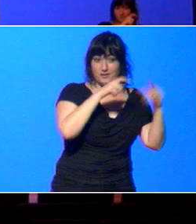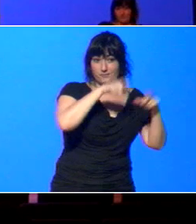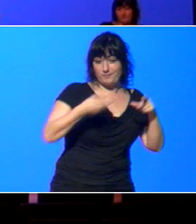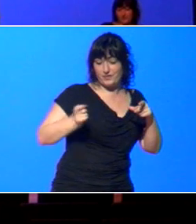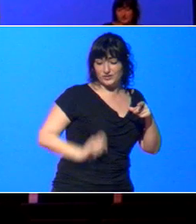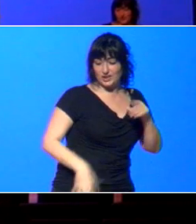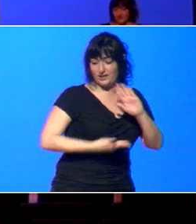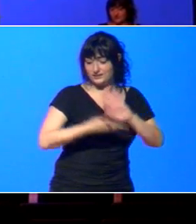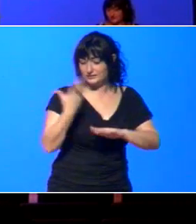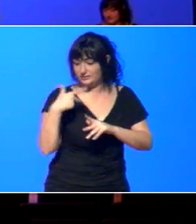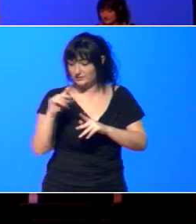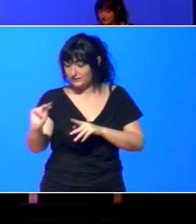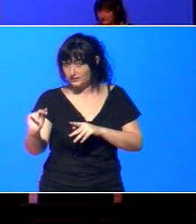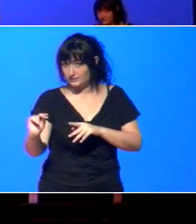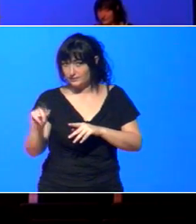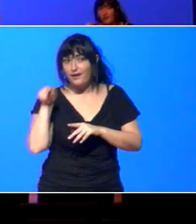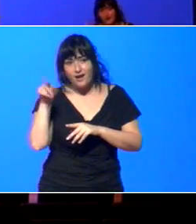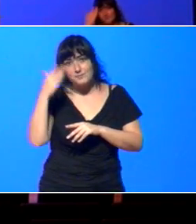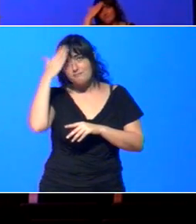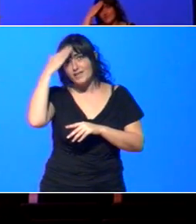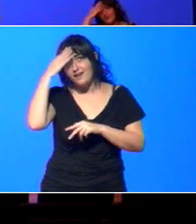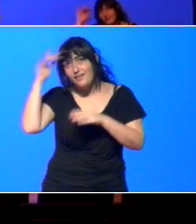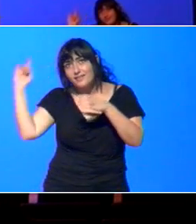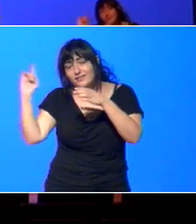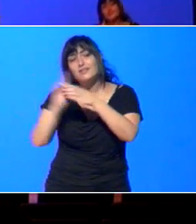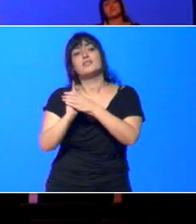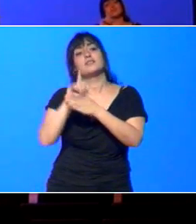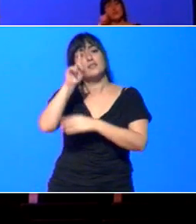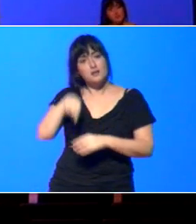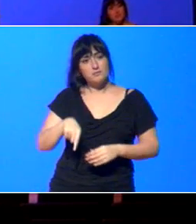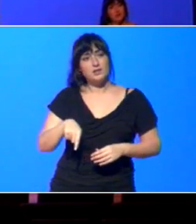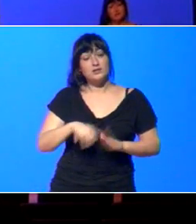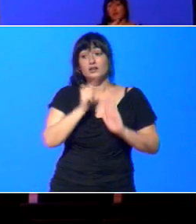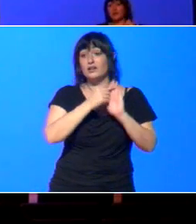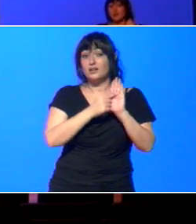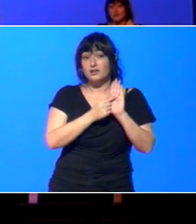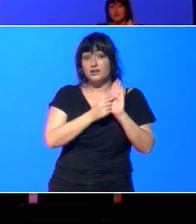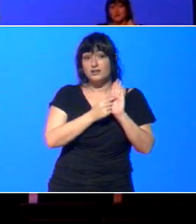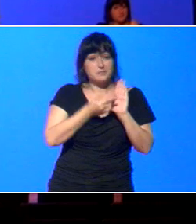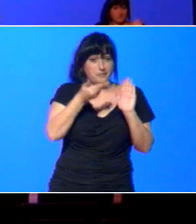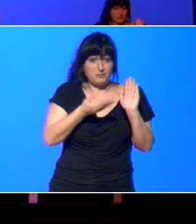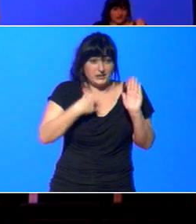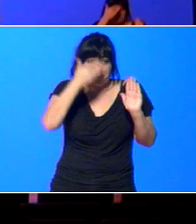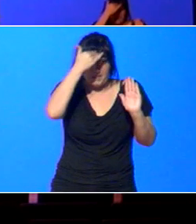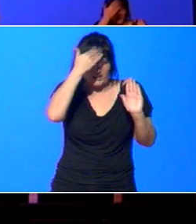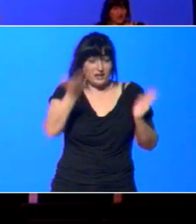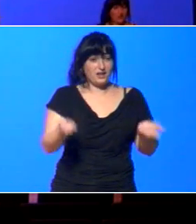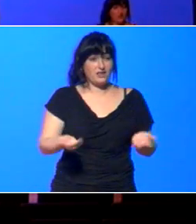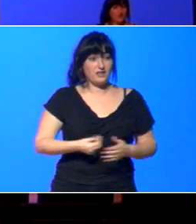una mentalidad inclusiva. Yo vuelvo siempre a lo mismo, la clave realmente es la mentalidad. ¿Por qué? Porque en